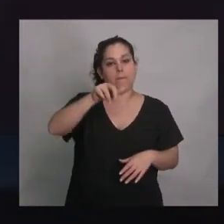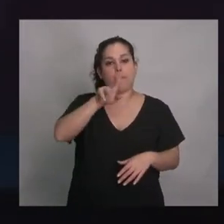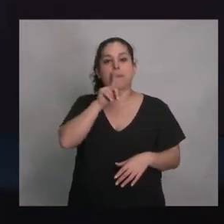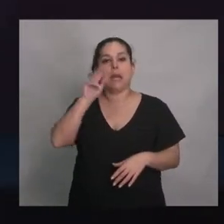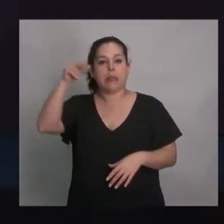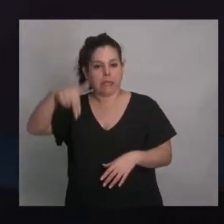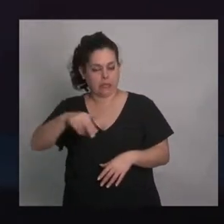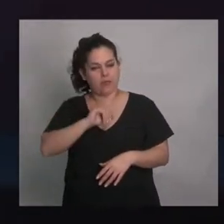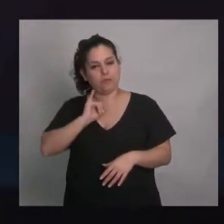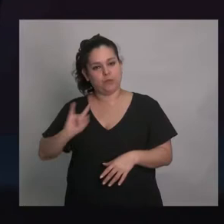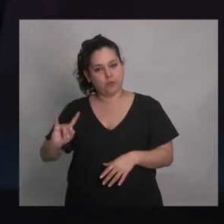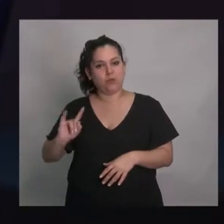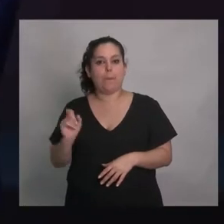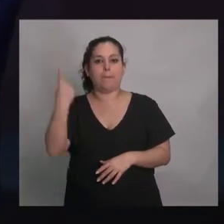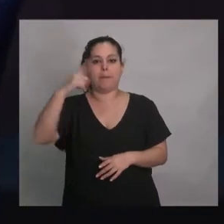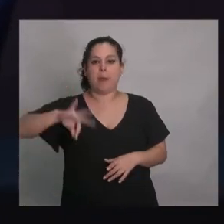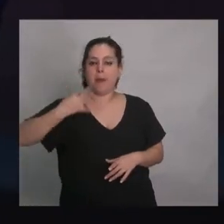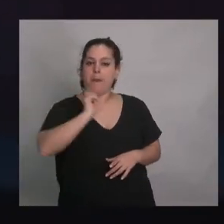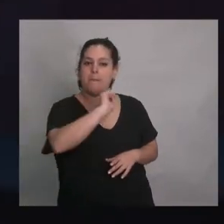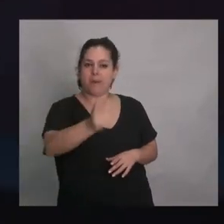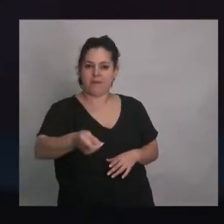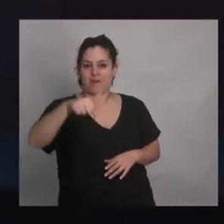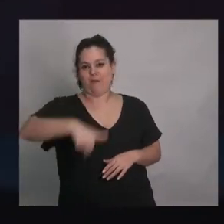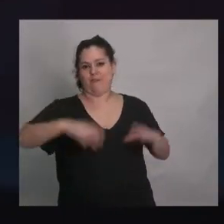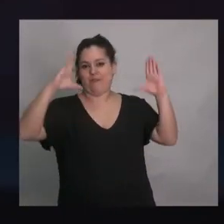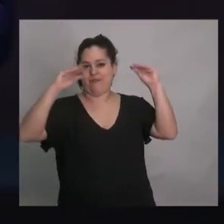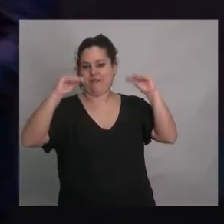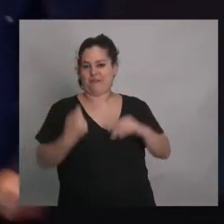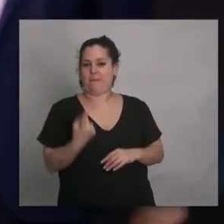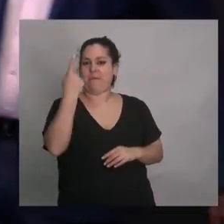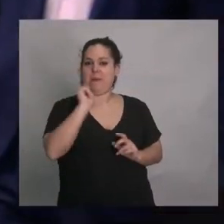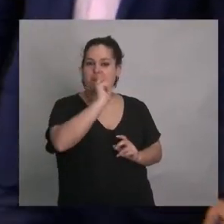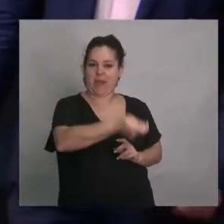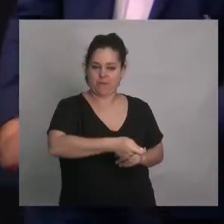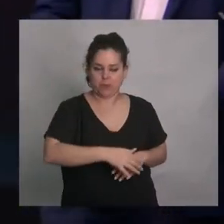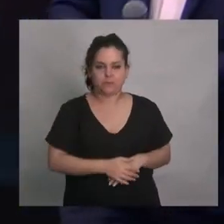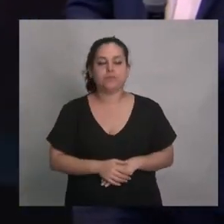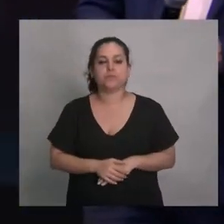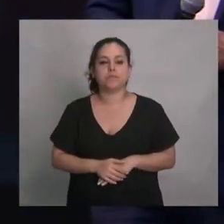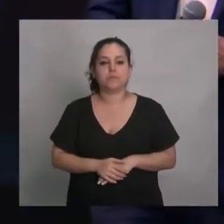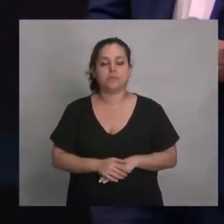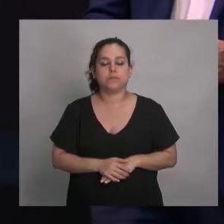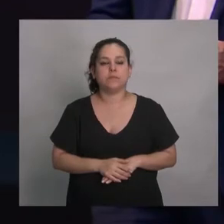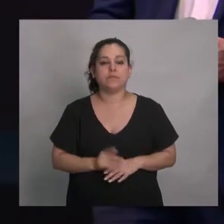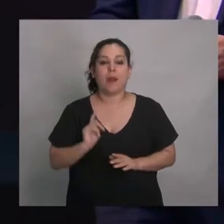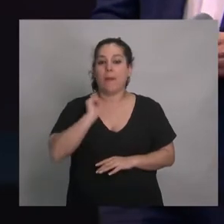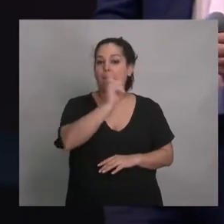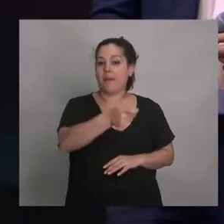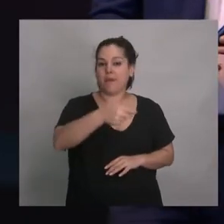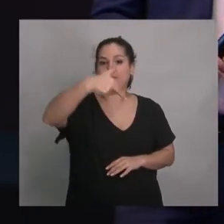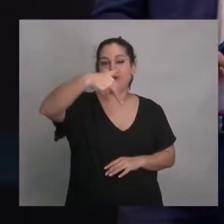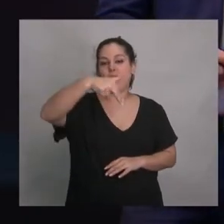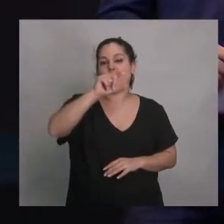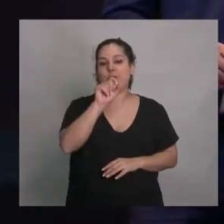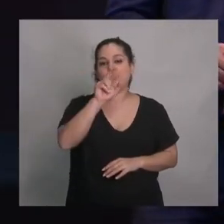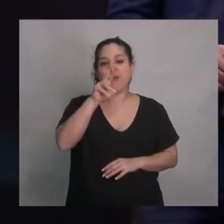primer premio que entregaremos esta noche no recibe el premio nobel de la